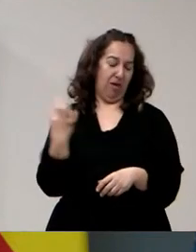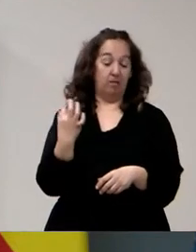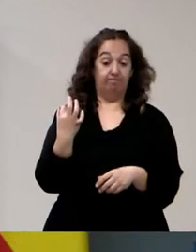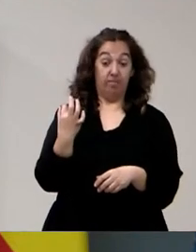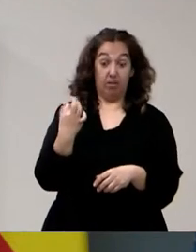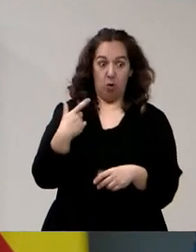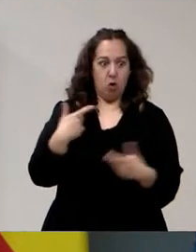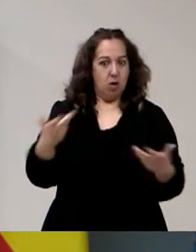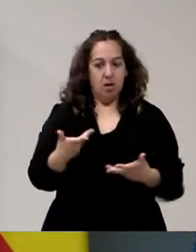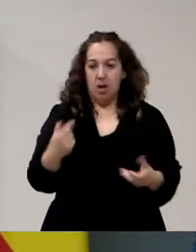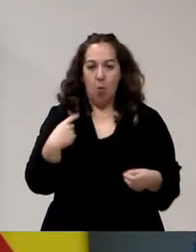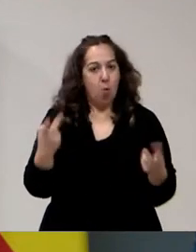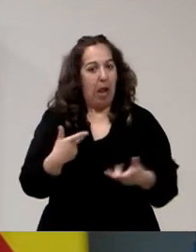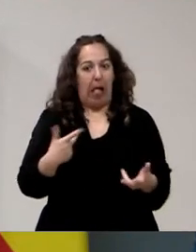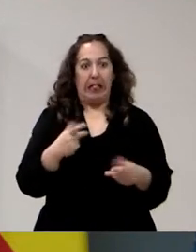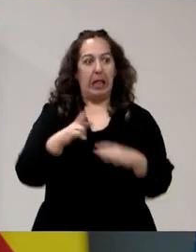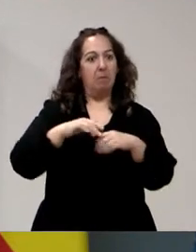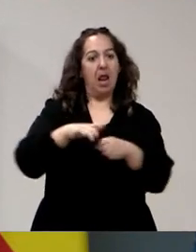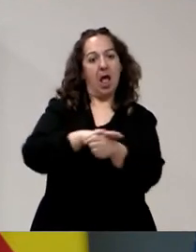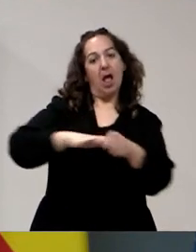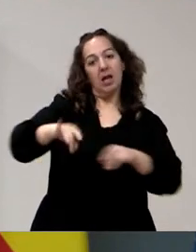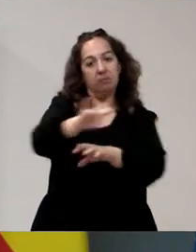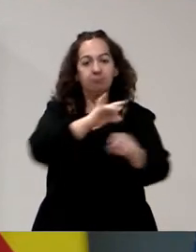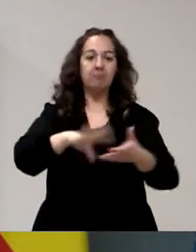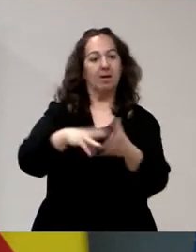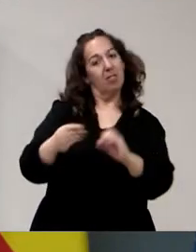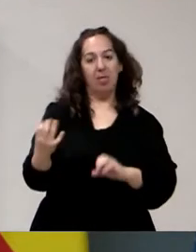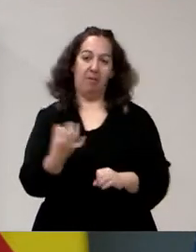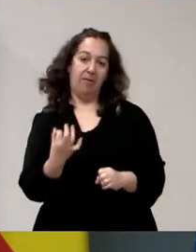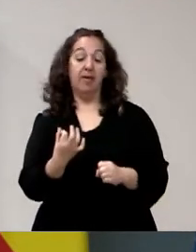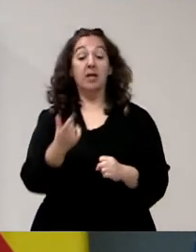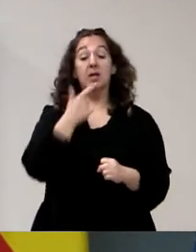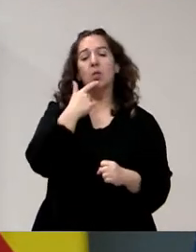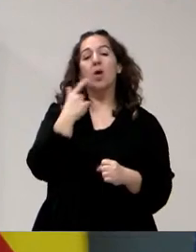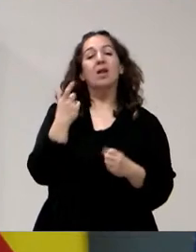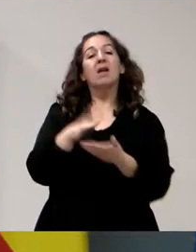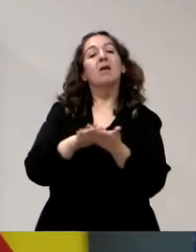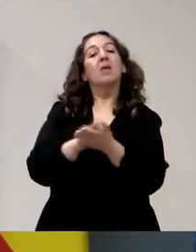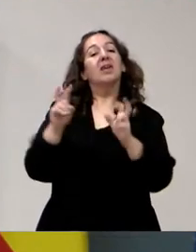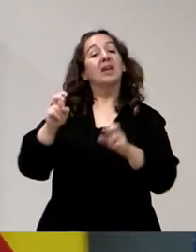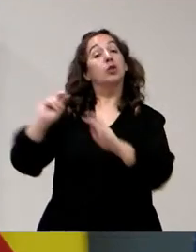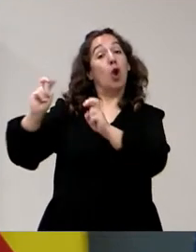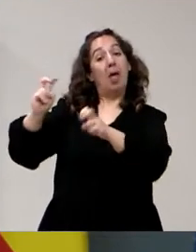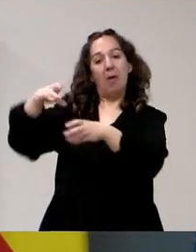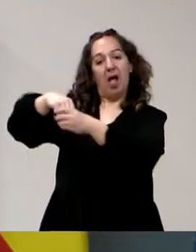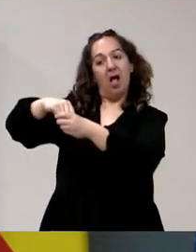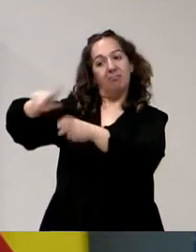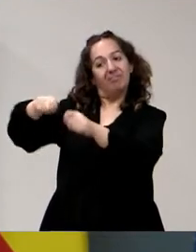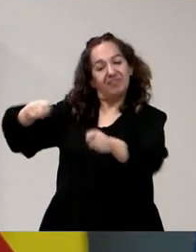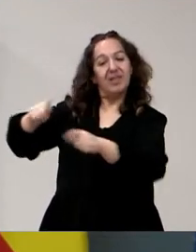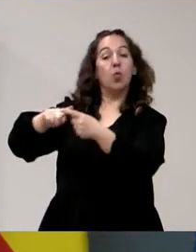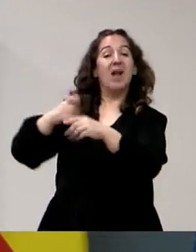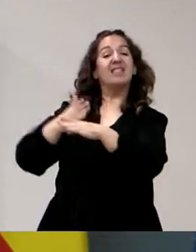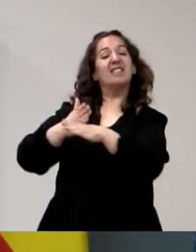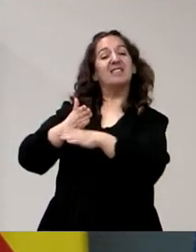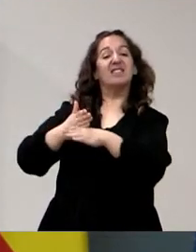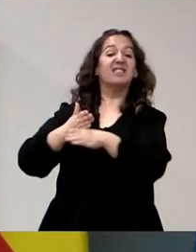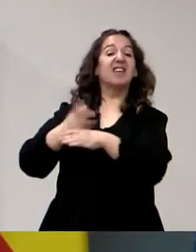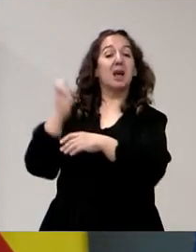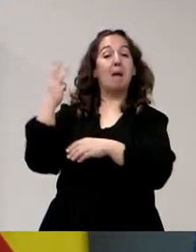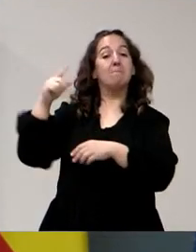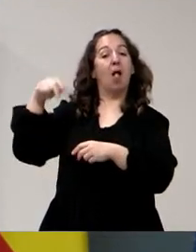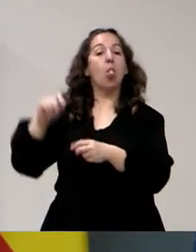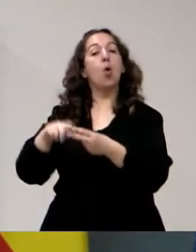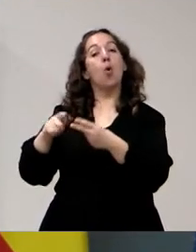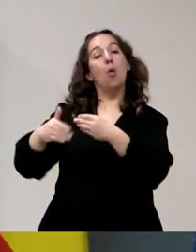importancia para vertebrar nuestro territorio y me estoy refiriendo al nudo de Torre La Vega ese Sierra Pando barreda que ya fue